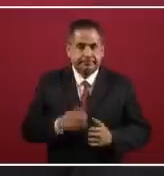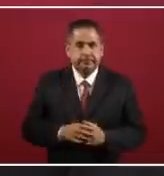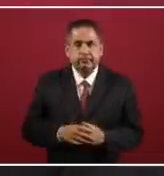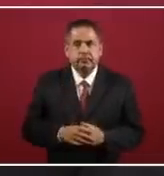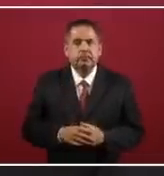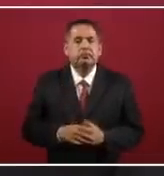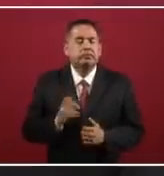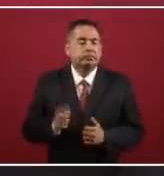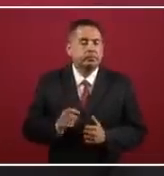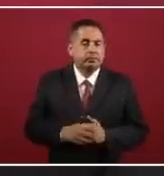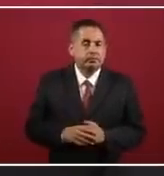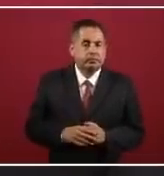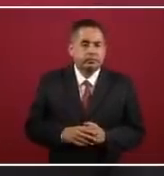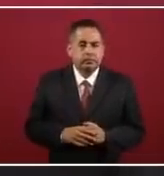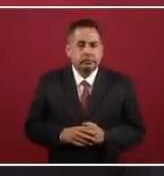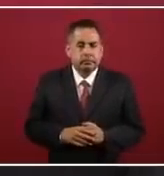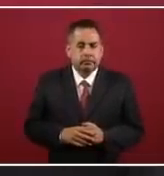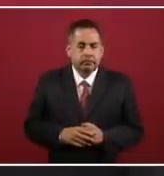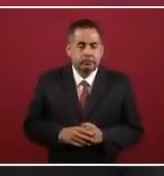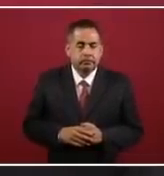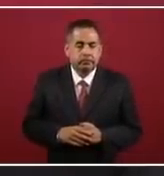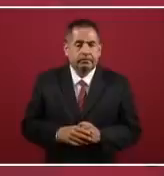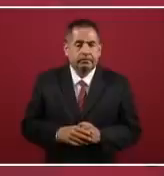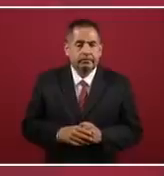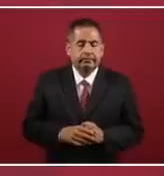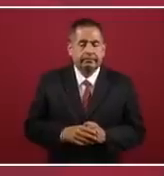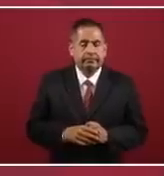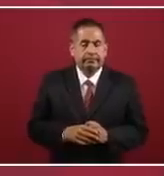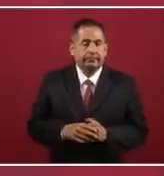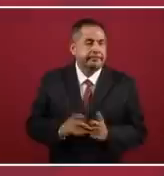se va